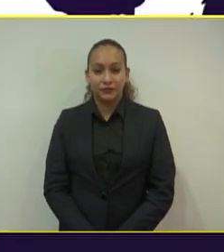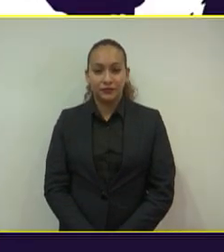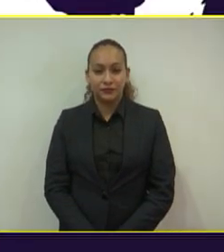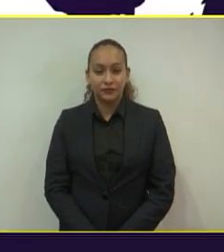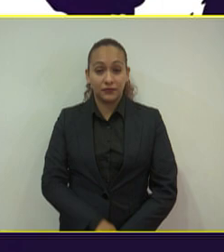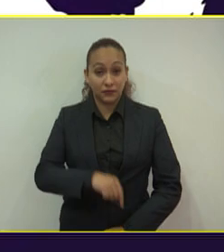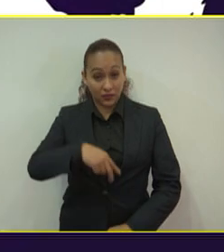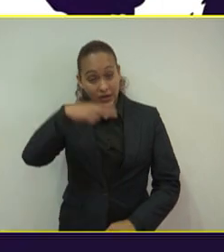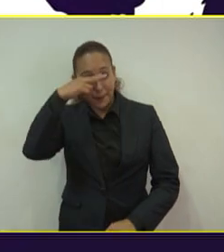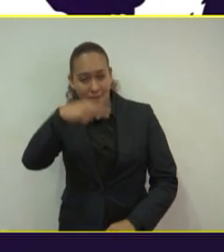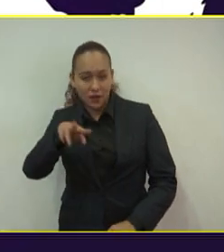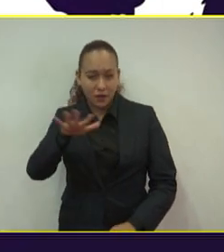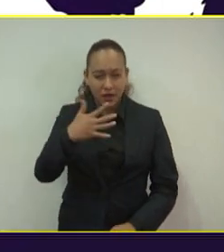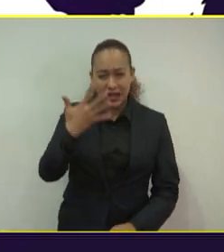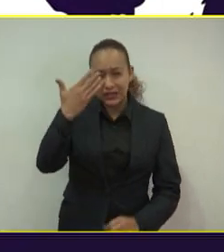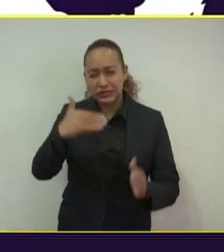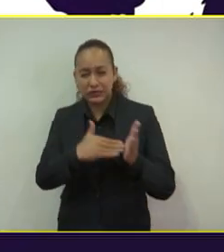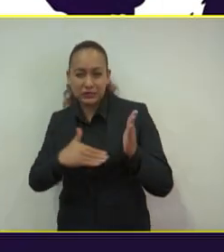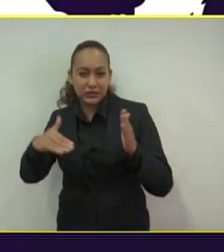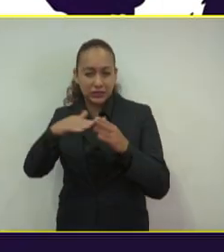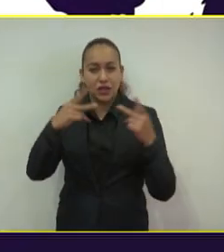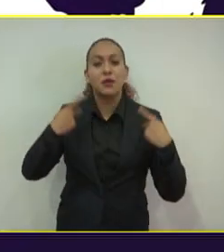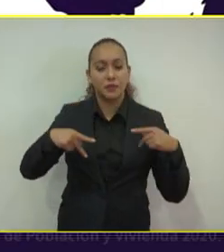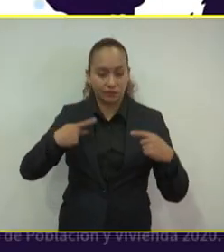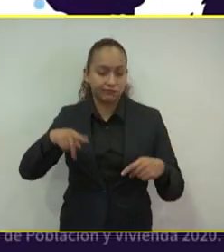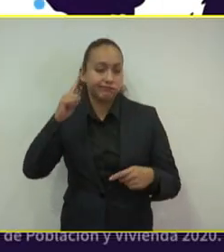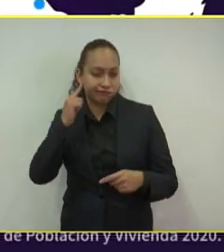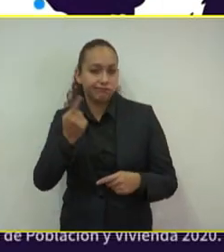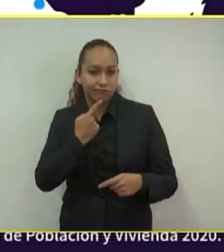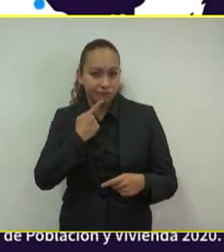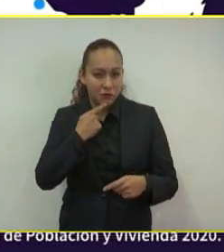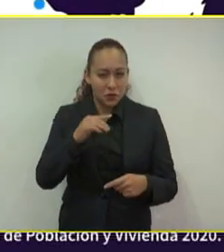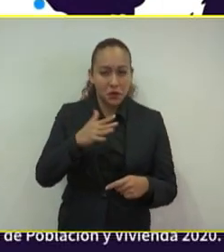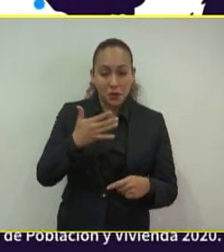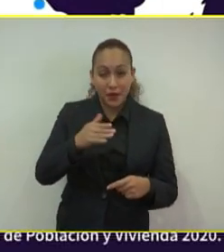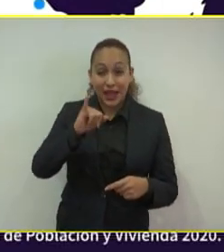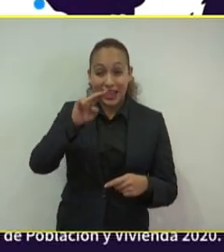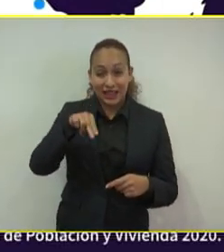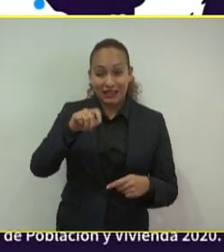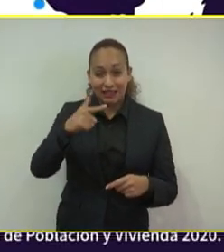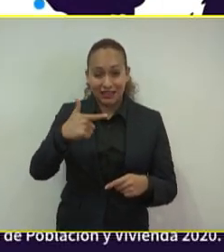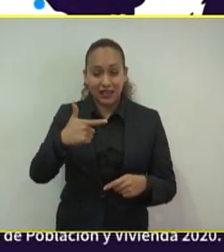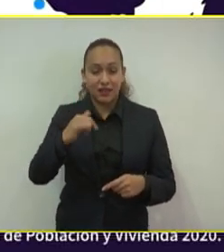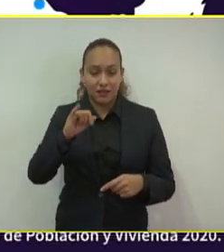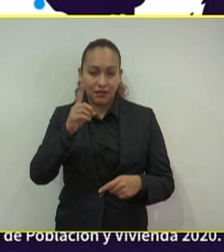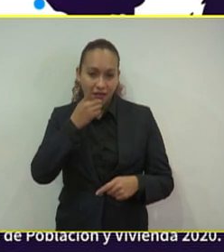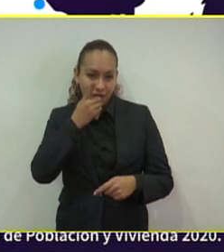En México hay alrededor de 5 millones de personas con discapacidad auditiva, según cifras del INEGI.